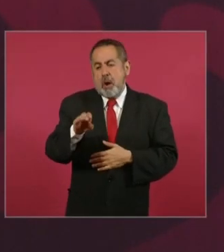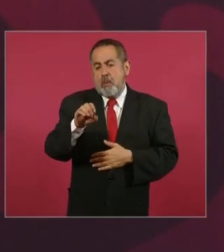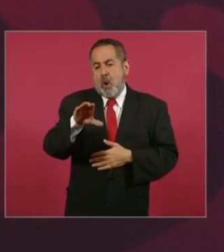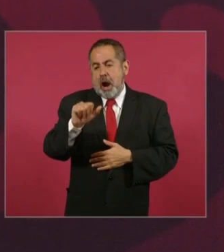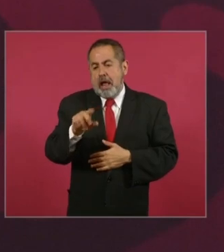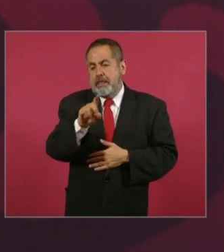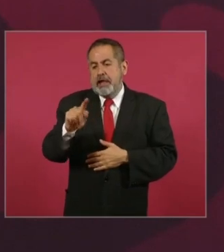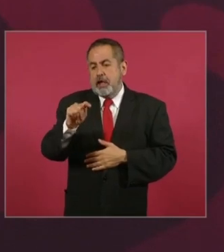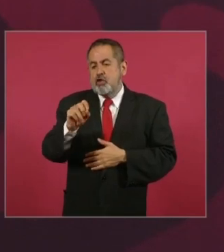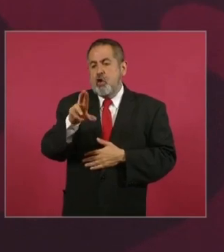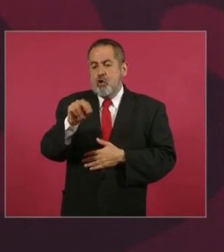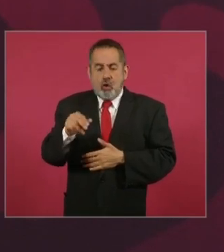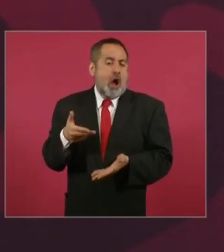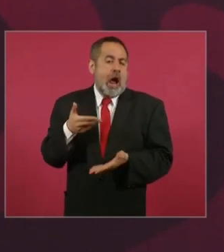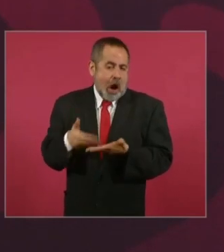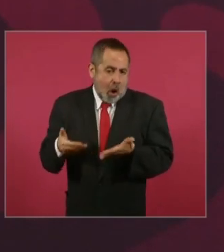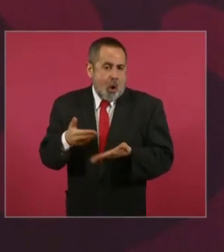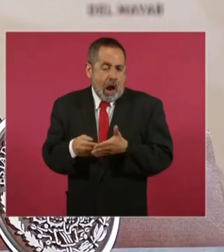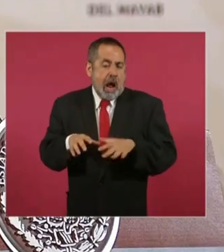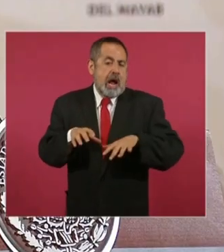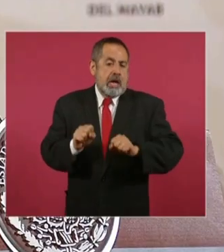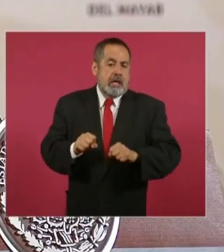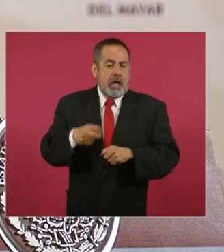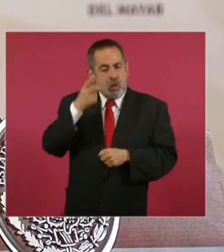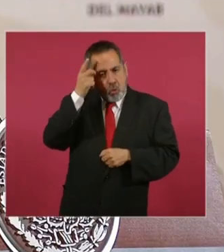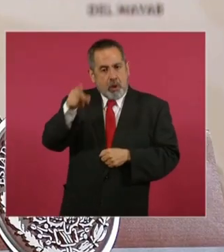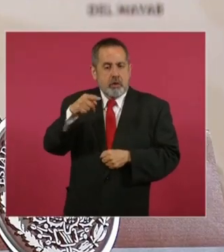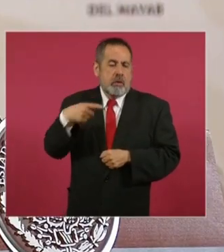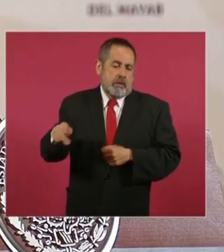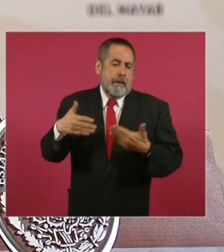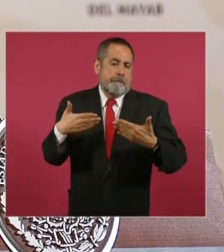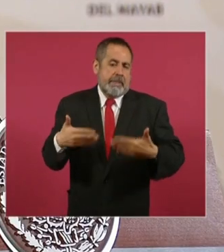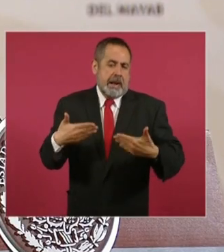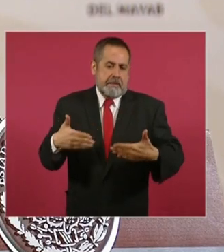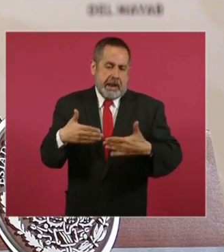pertenece a Panamá,